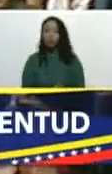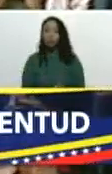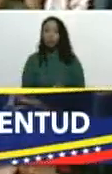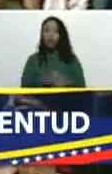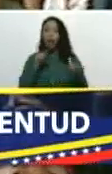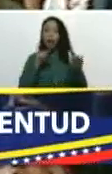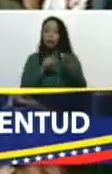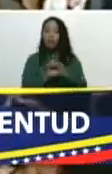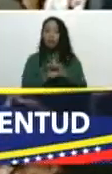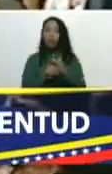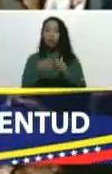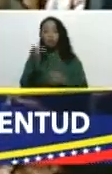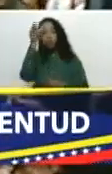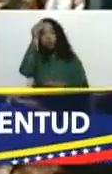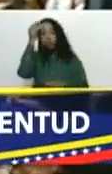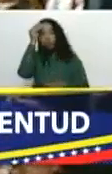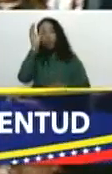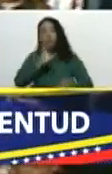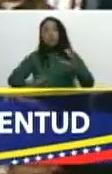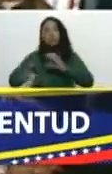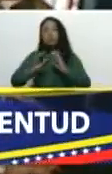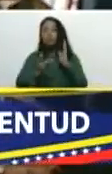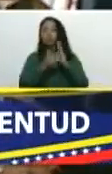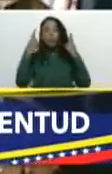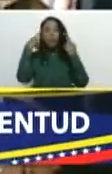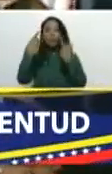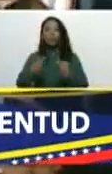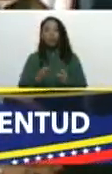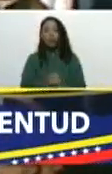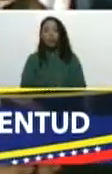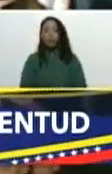acceder al conocimiento, a la ciencia y a la tecnología